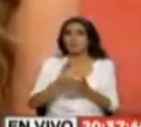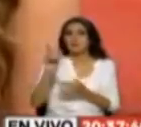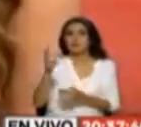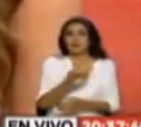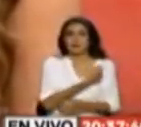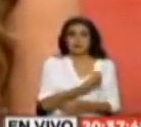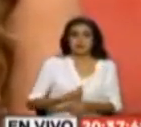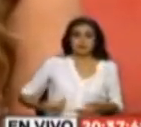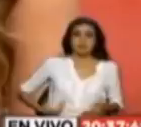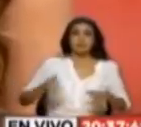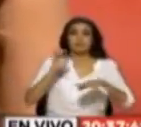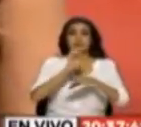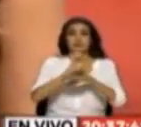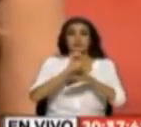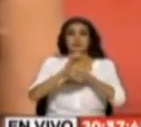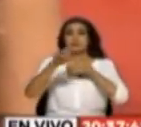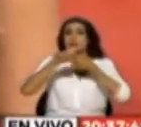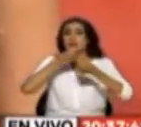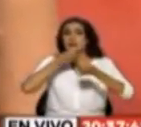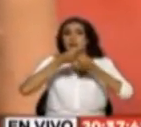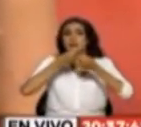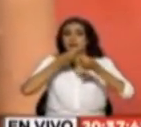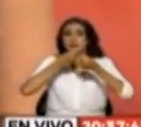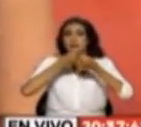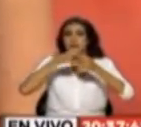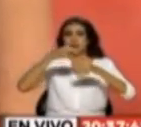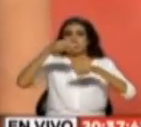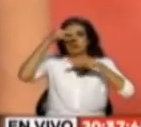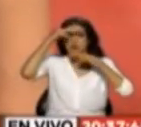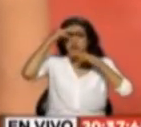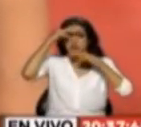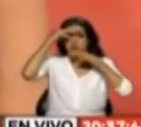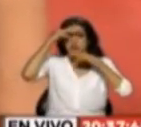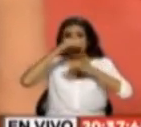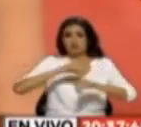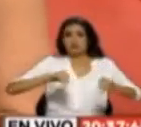vicepresidenta del Ecuador, con nosotros en el espacio de entrevistas de Telediario Estelar. Vamos con más noticias.